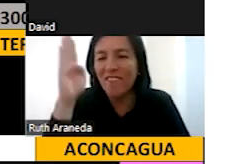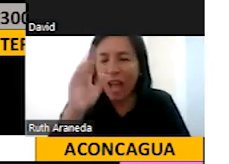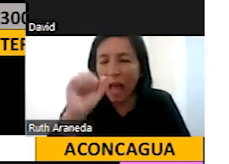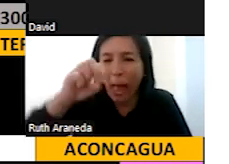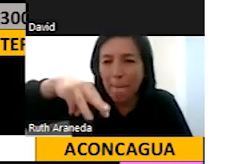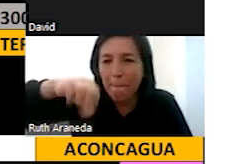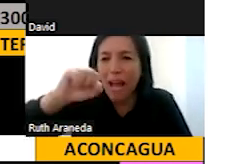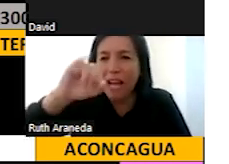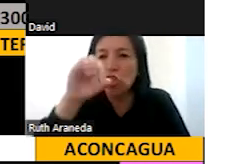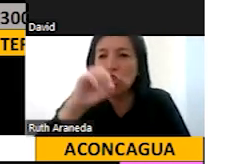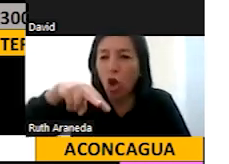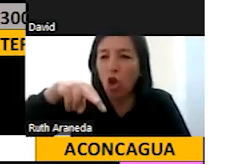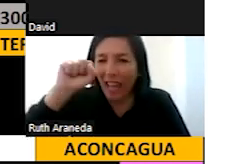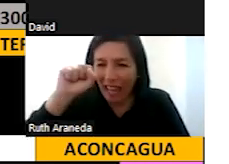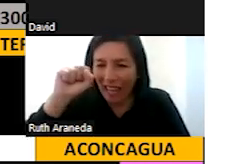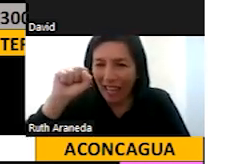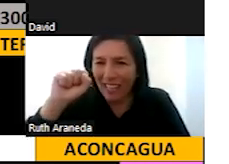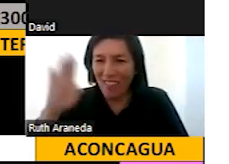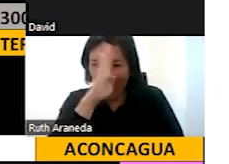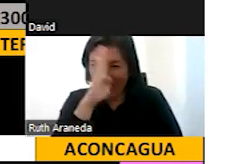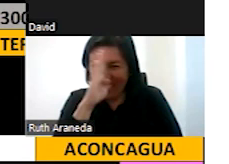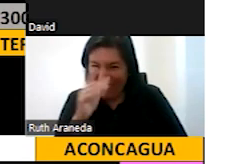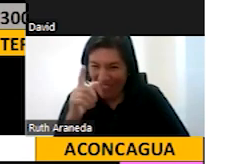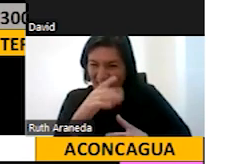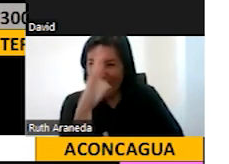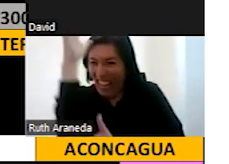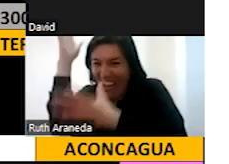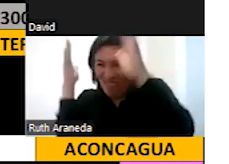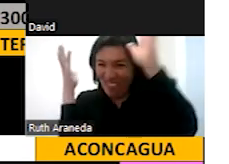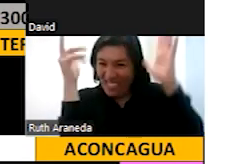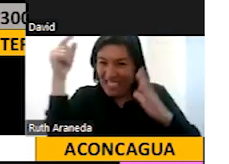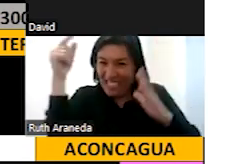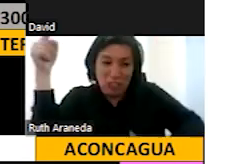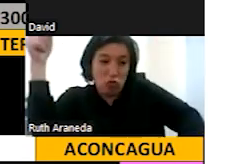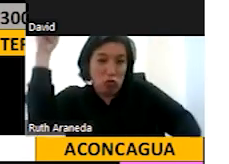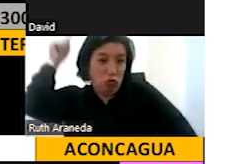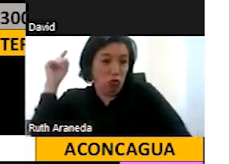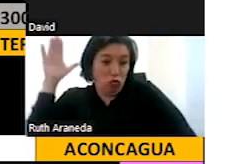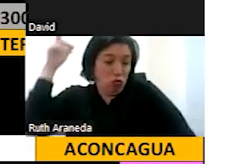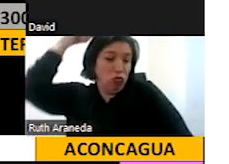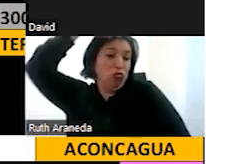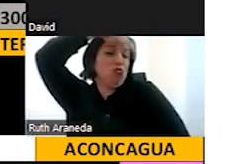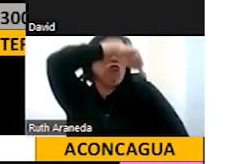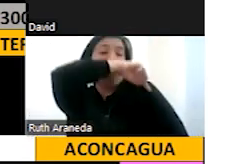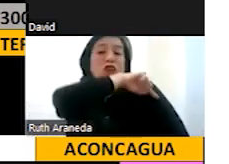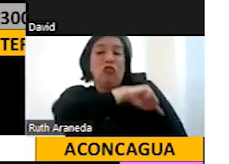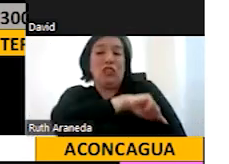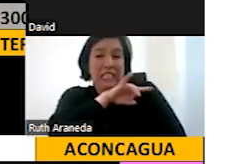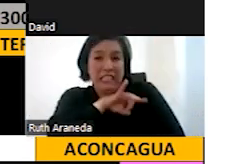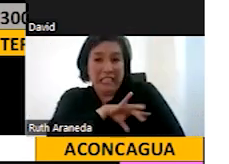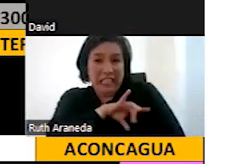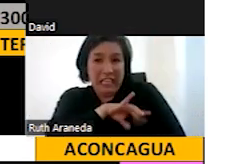zona central y centro-sur de Chile. Entonces, eso estamos hablando de un pasado mucho